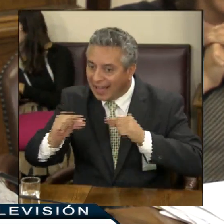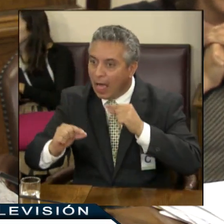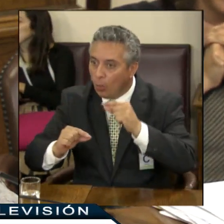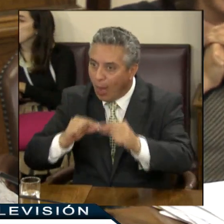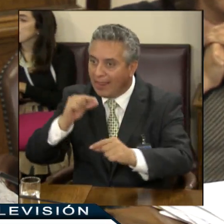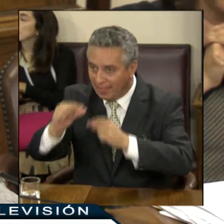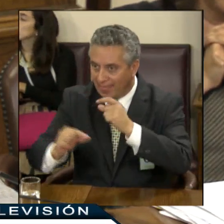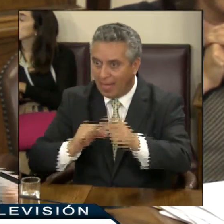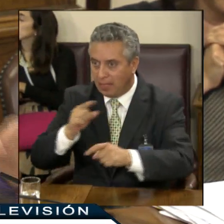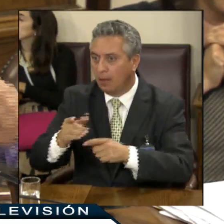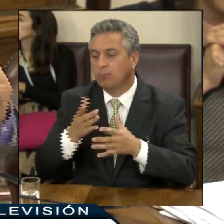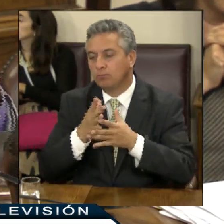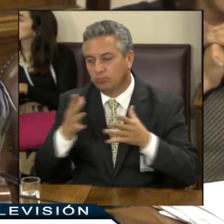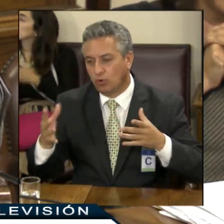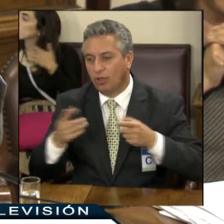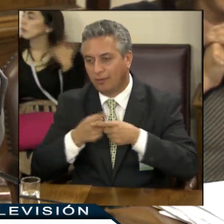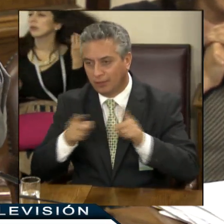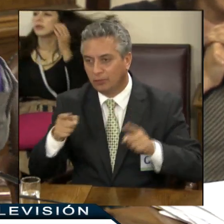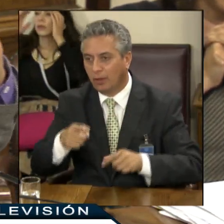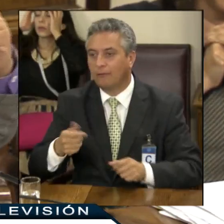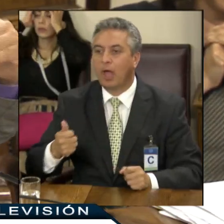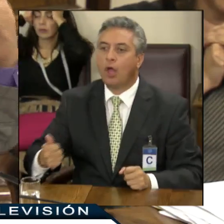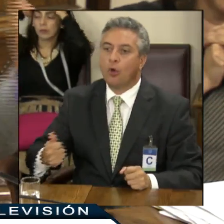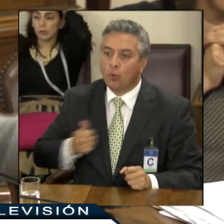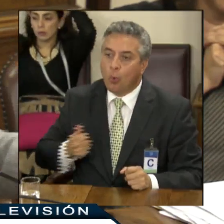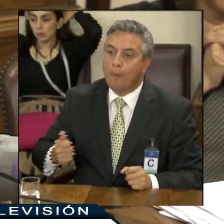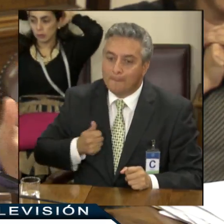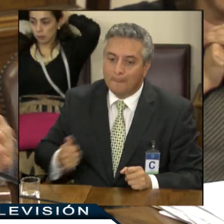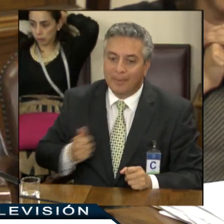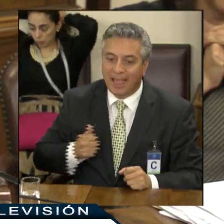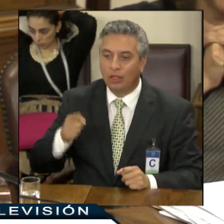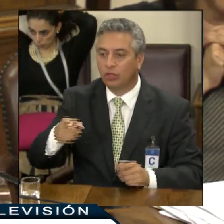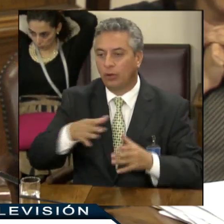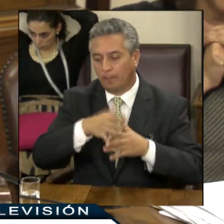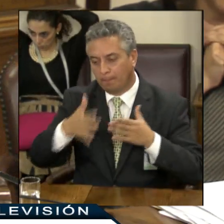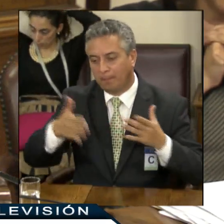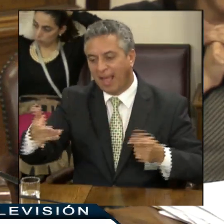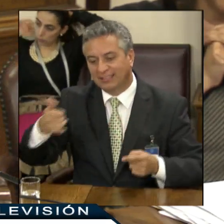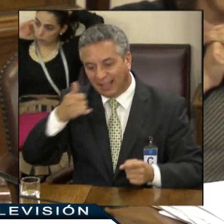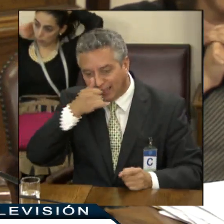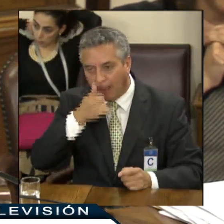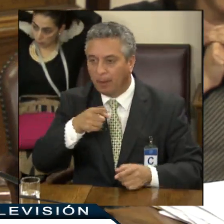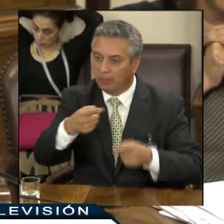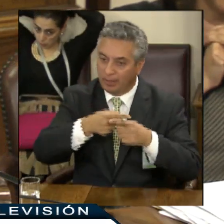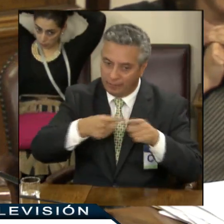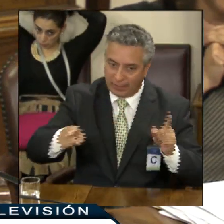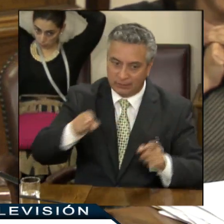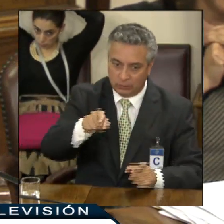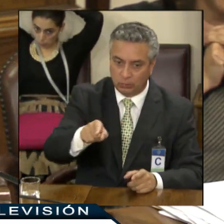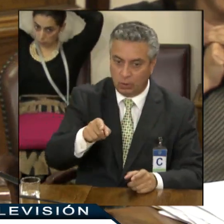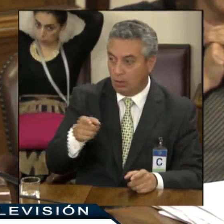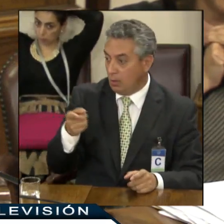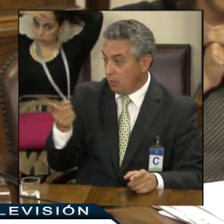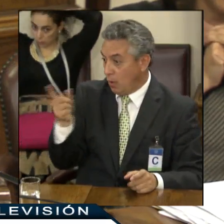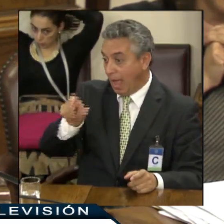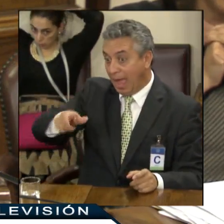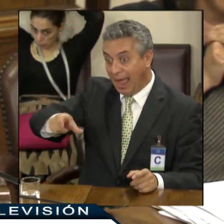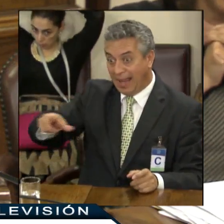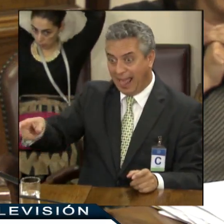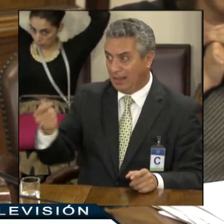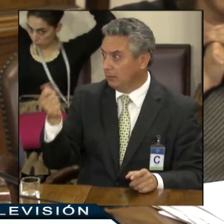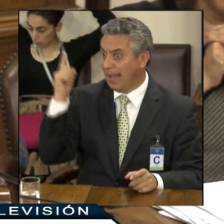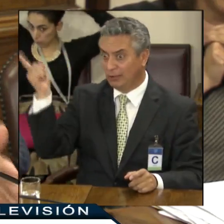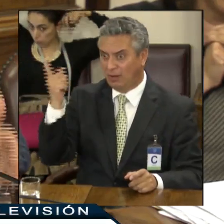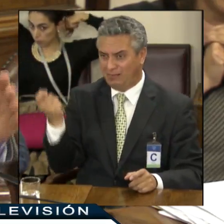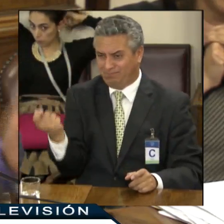decir vamos a ir cumpliendo en determinadas etapas vamos a hacer la diferencia entre un canal con la solvencia que puede tener un canal